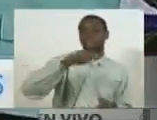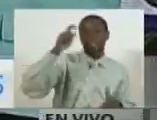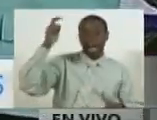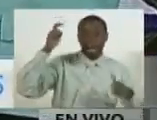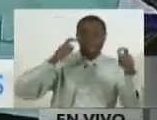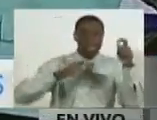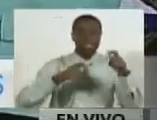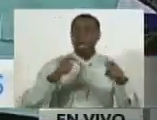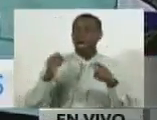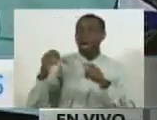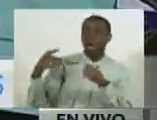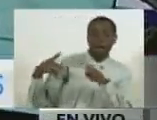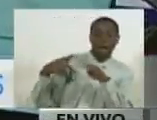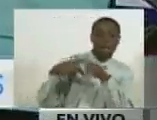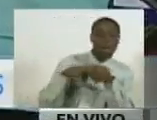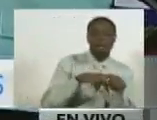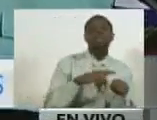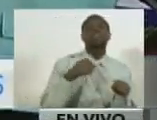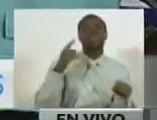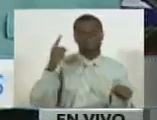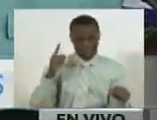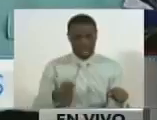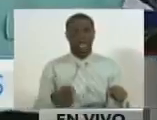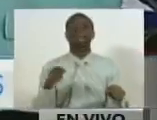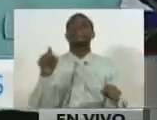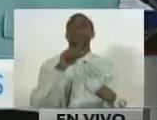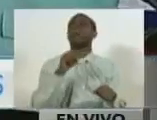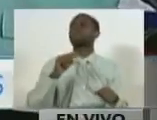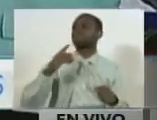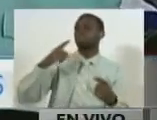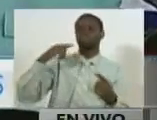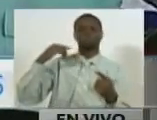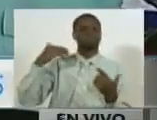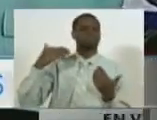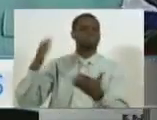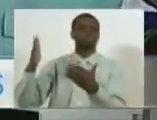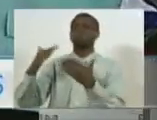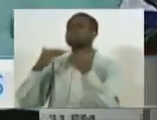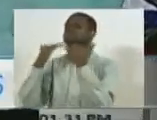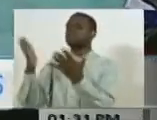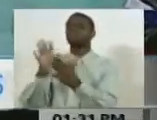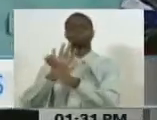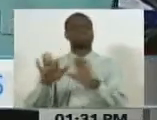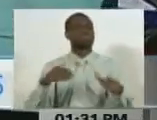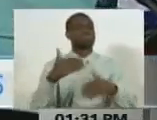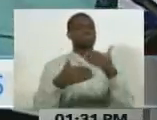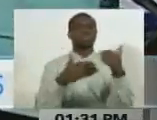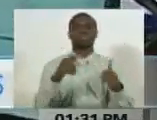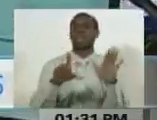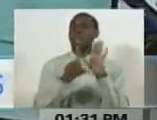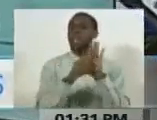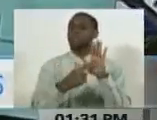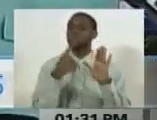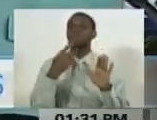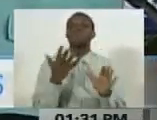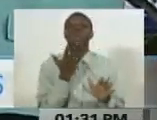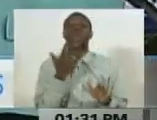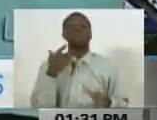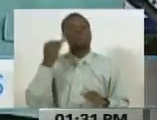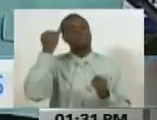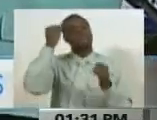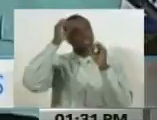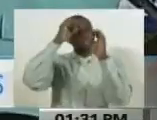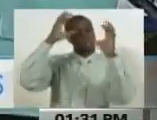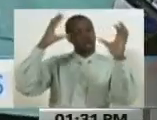ser condenada por todos los sectores de la vida nacional y por la ley. Aquel que sea perseguido por sus ideas